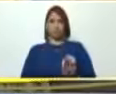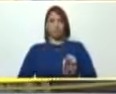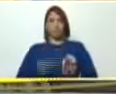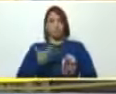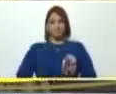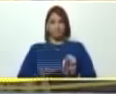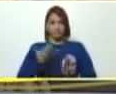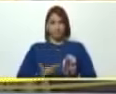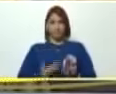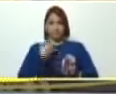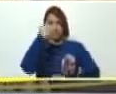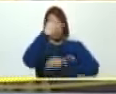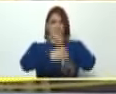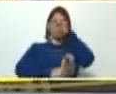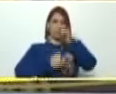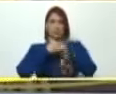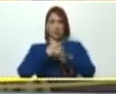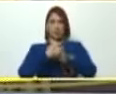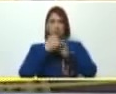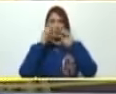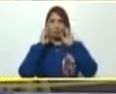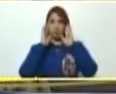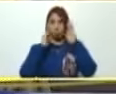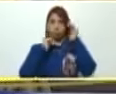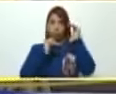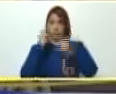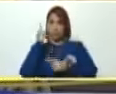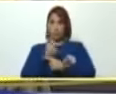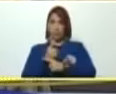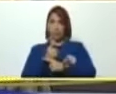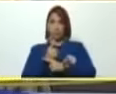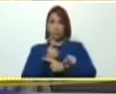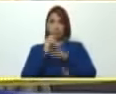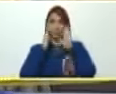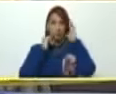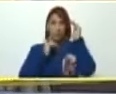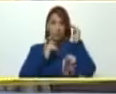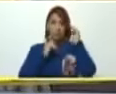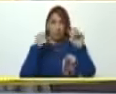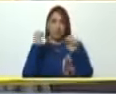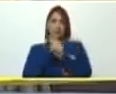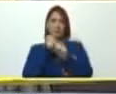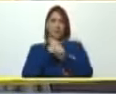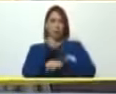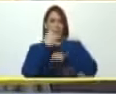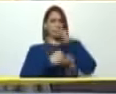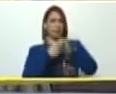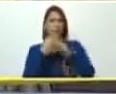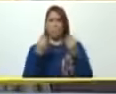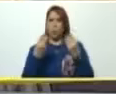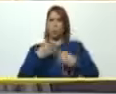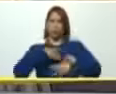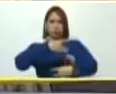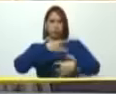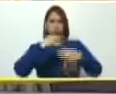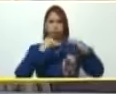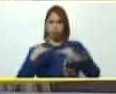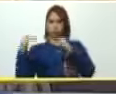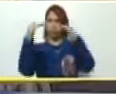importancia internacional. Estén atentos. Tendremos una agenda internacional de mucho interés